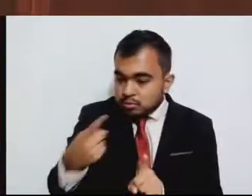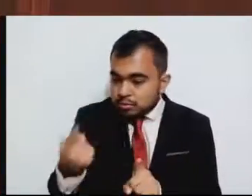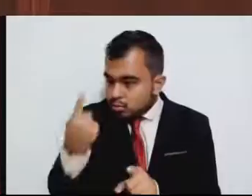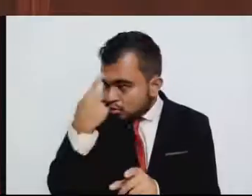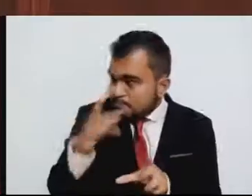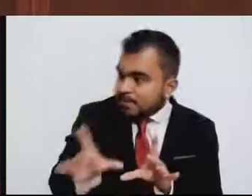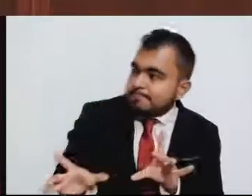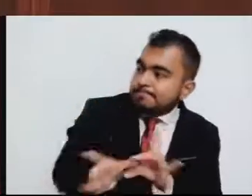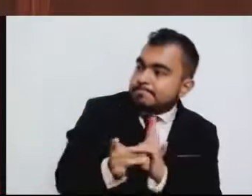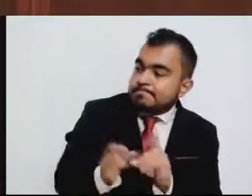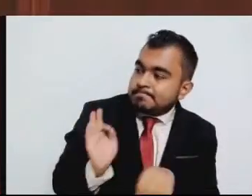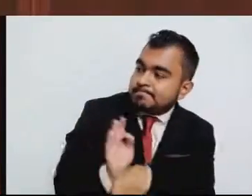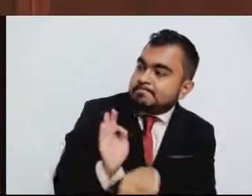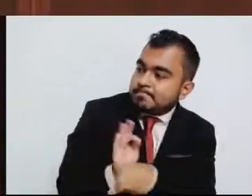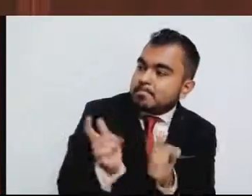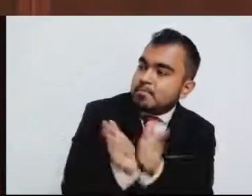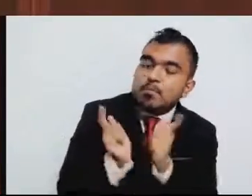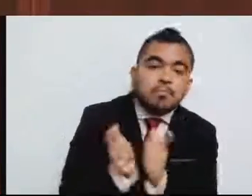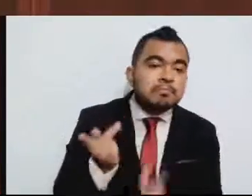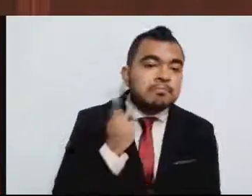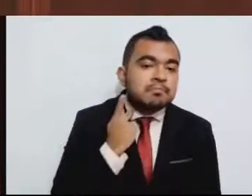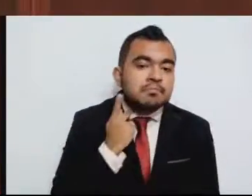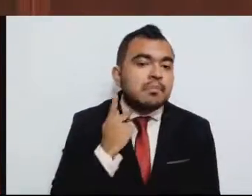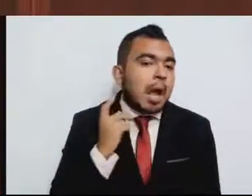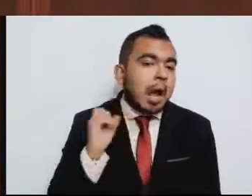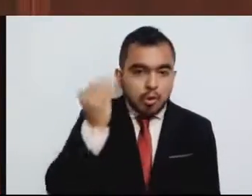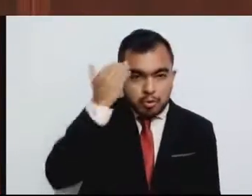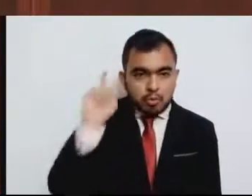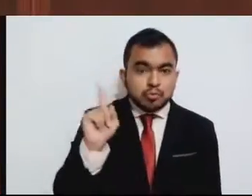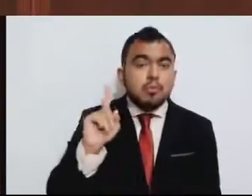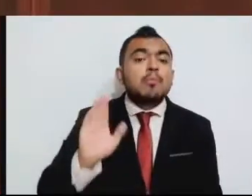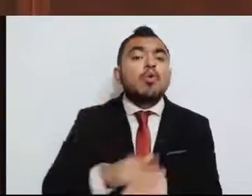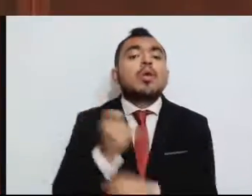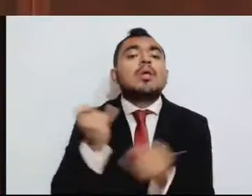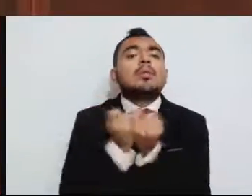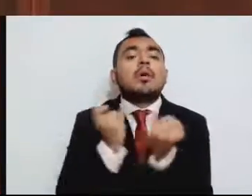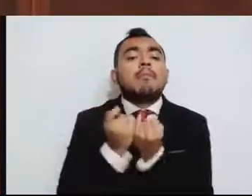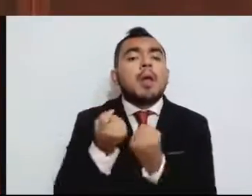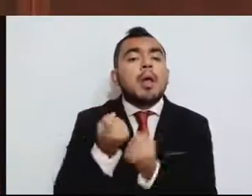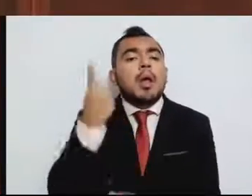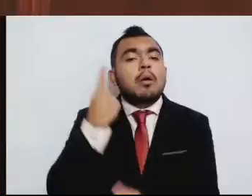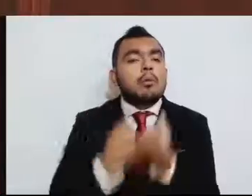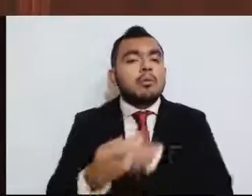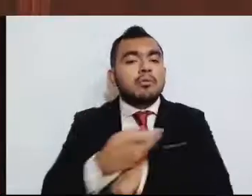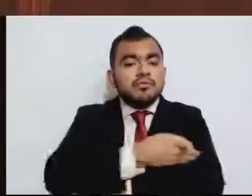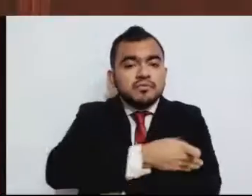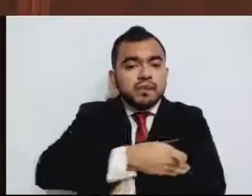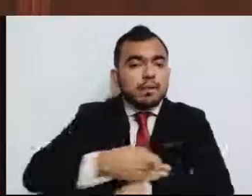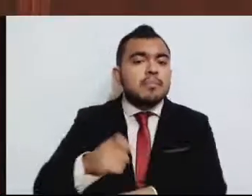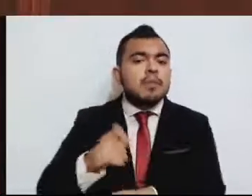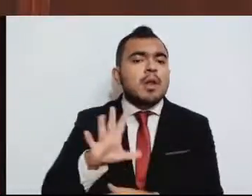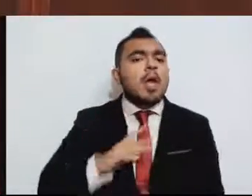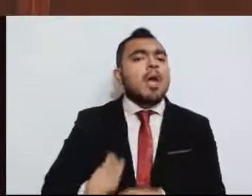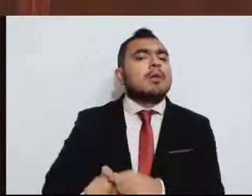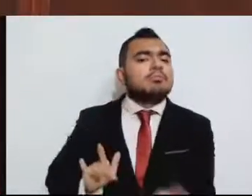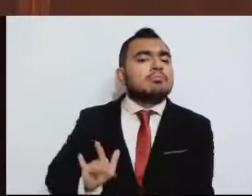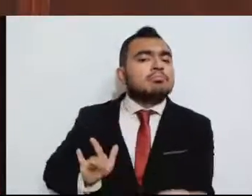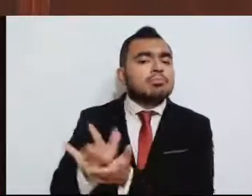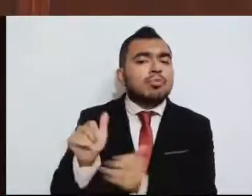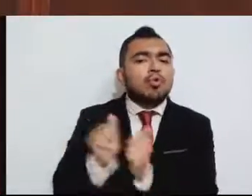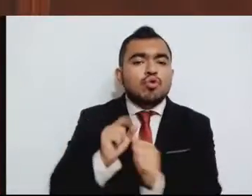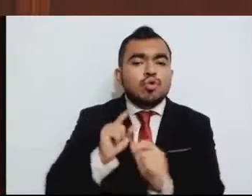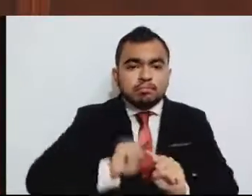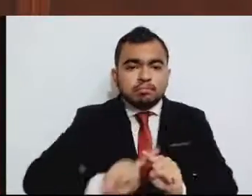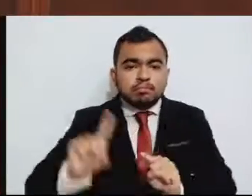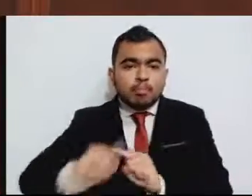porque también en sentido inverso hay familias que son beneficiadas con varios programas ya se lo han denunciado en este